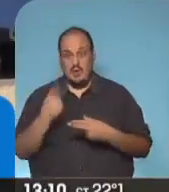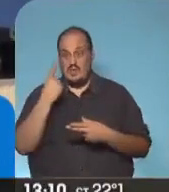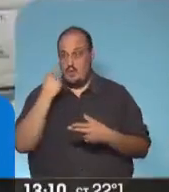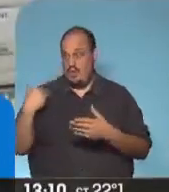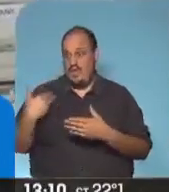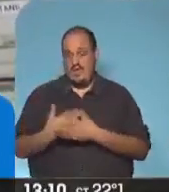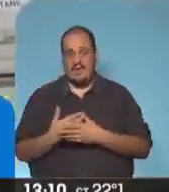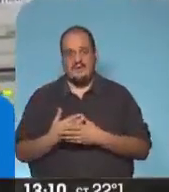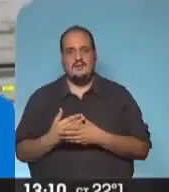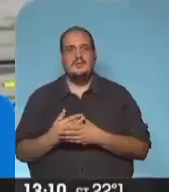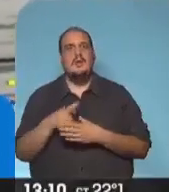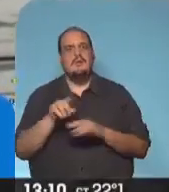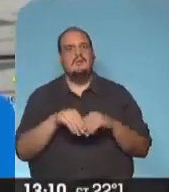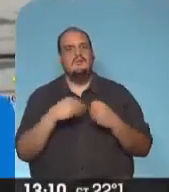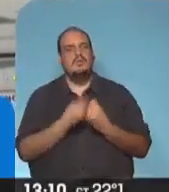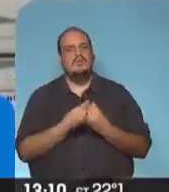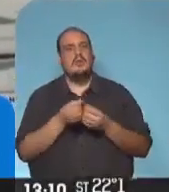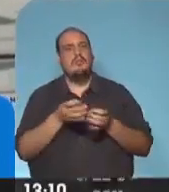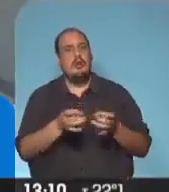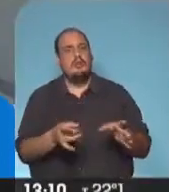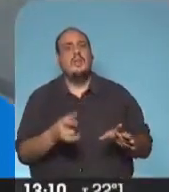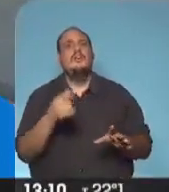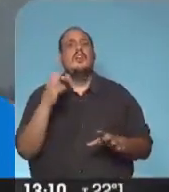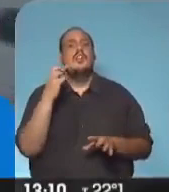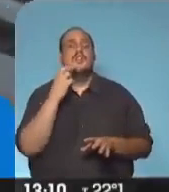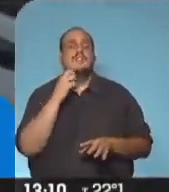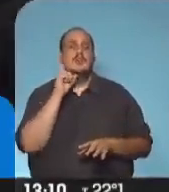horas, mientras que la cantidad de contagios llegó a